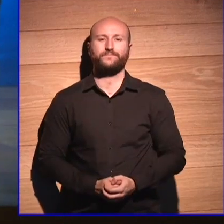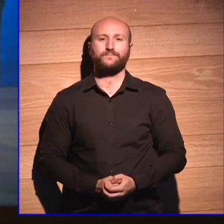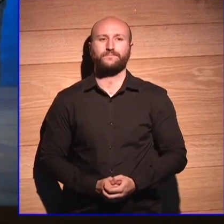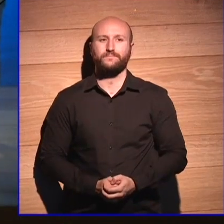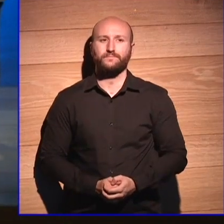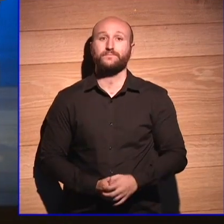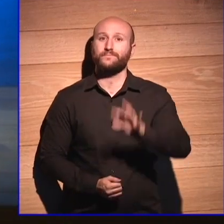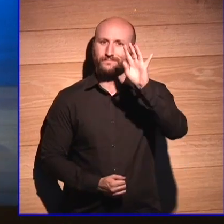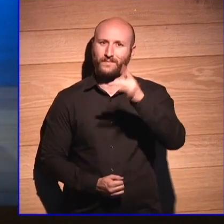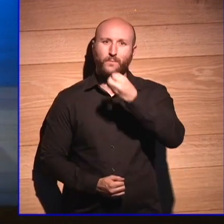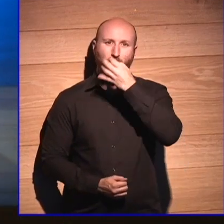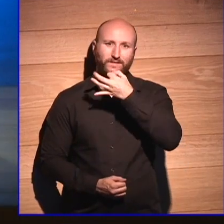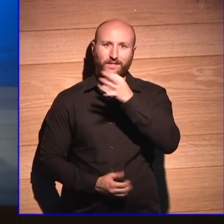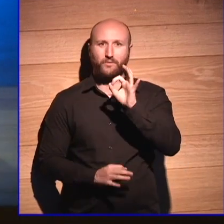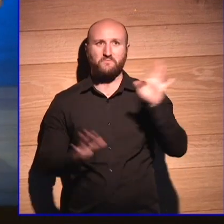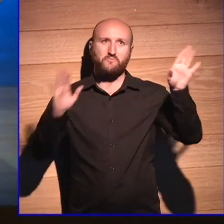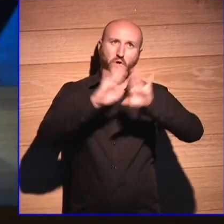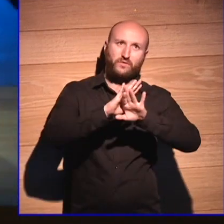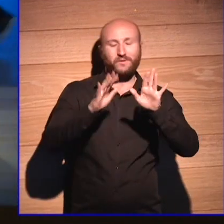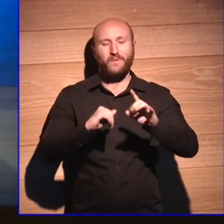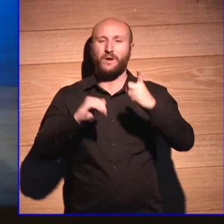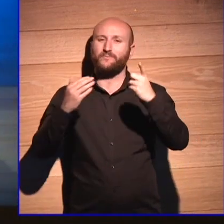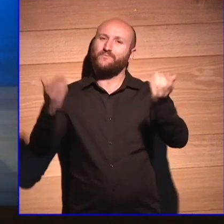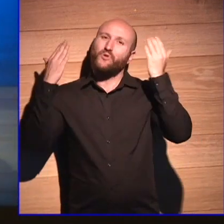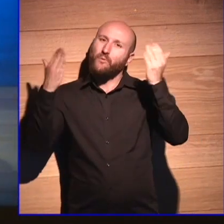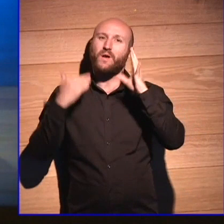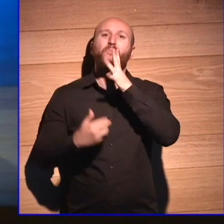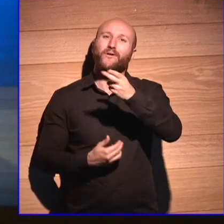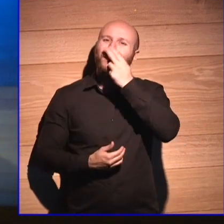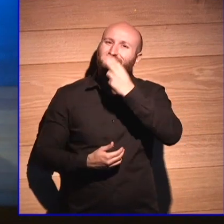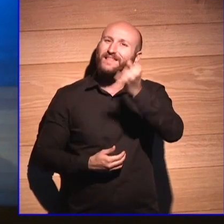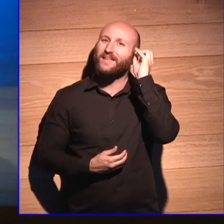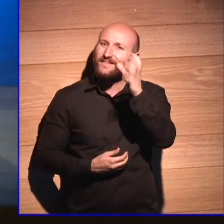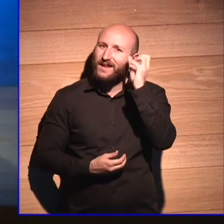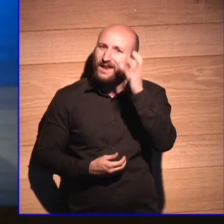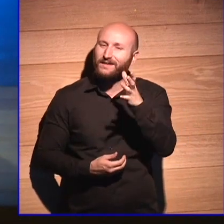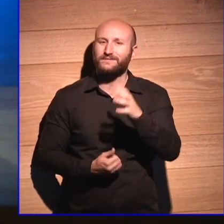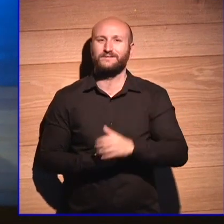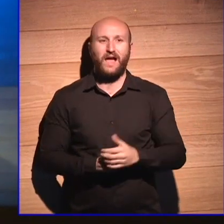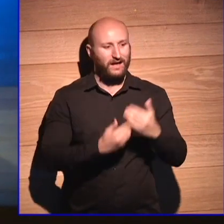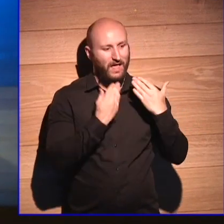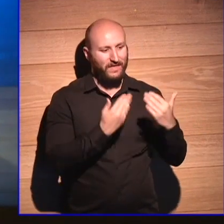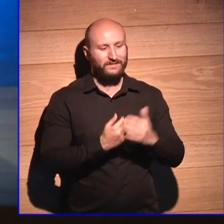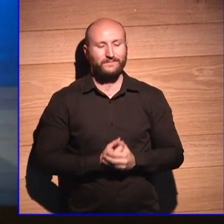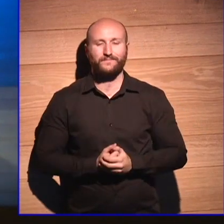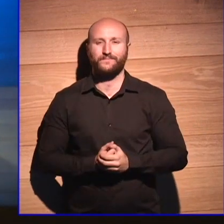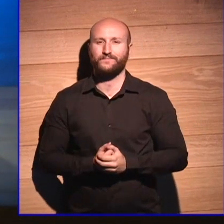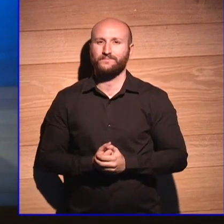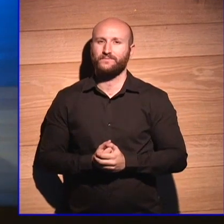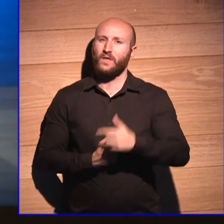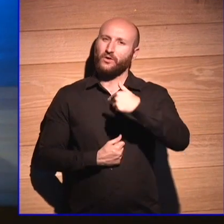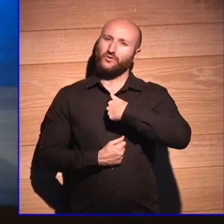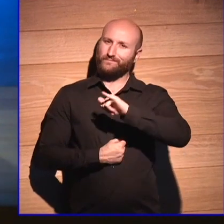Sí, buenas tardes, buenas noches. Bueno, primero felicitarla, me pareció muy interesante la charla. Gracias. Y yo me identifico